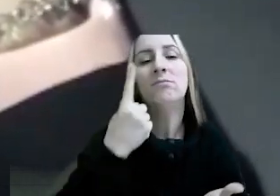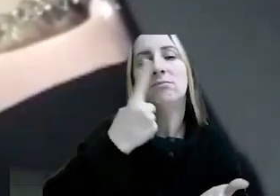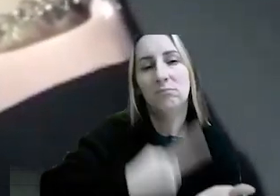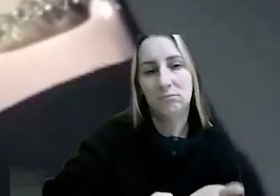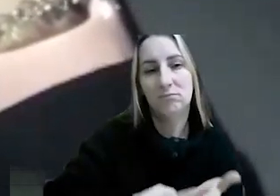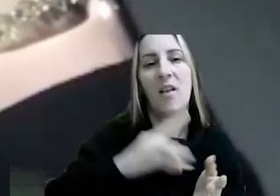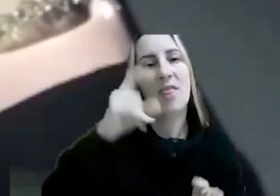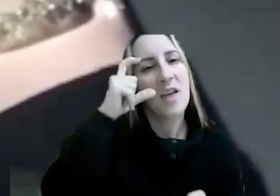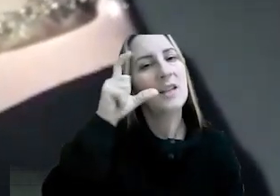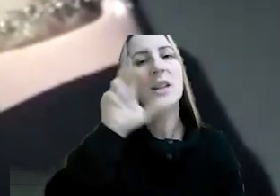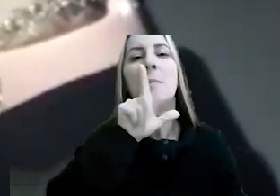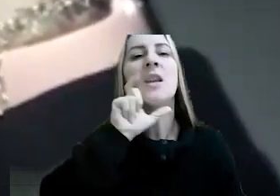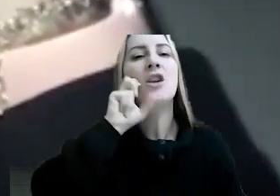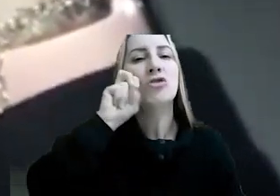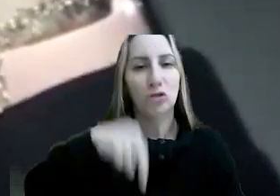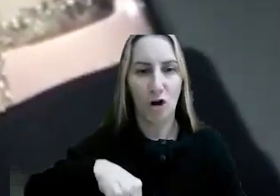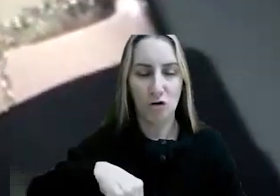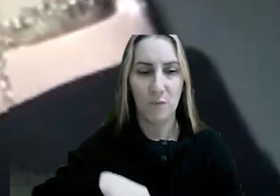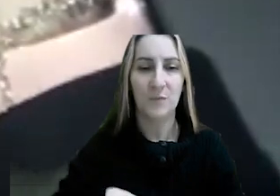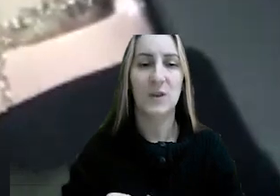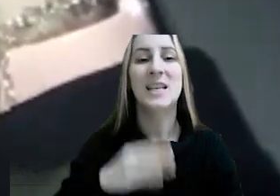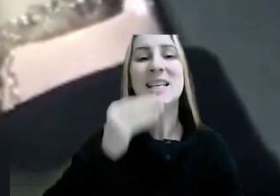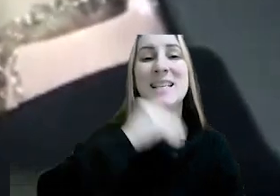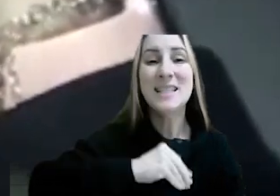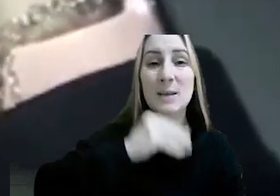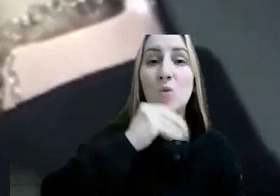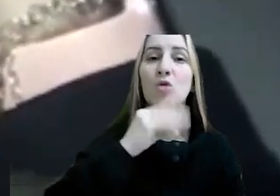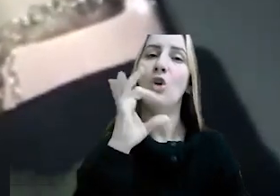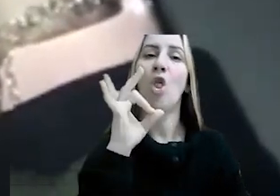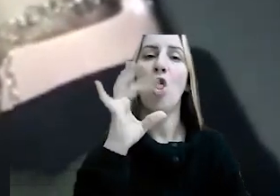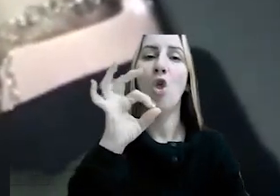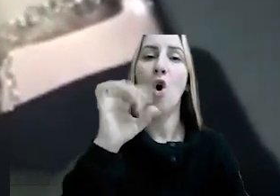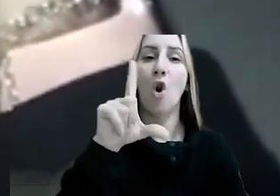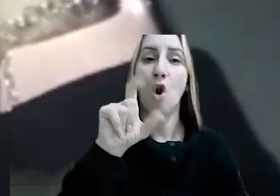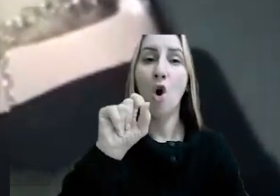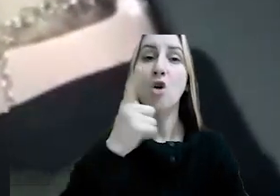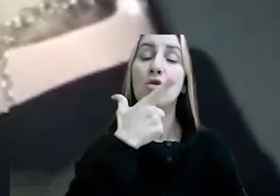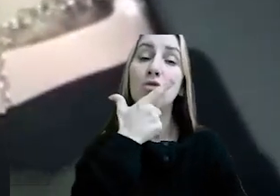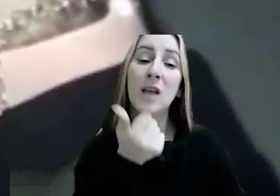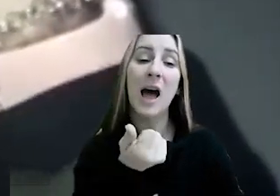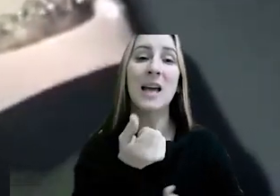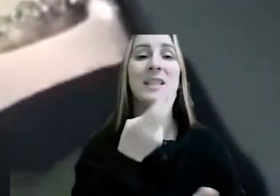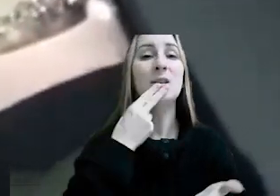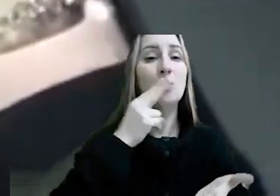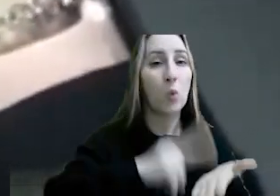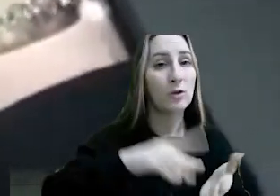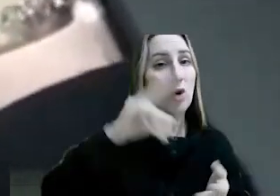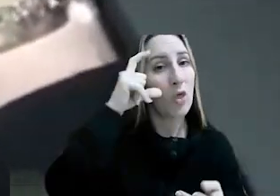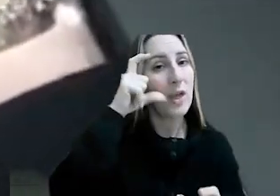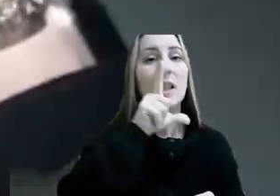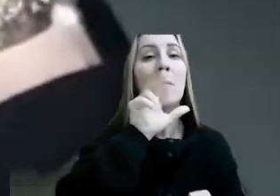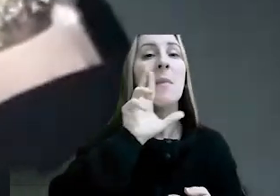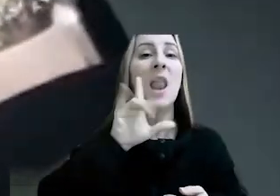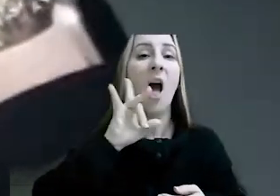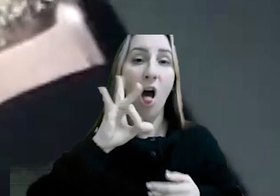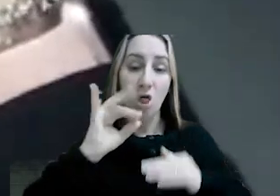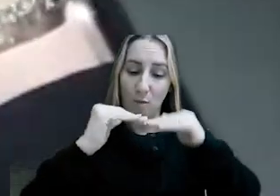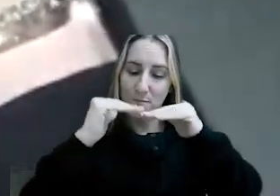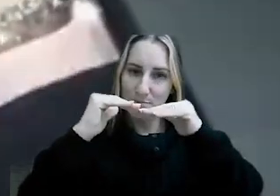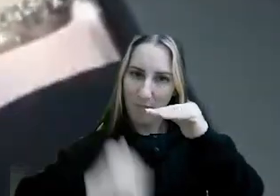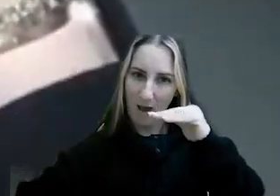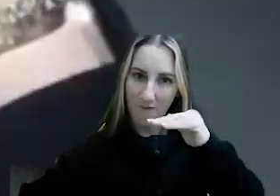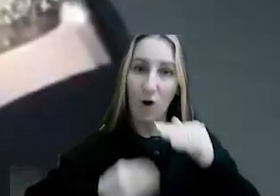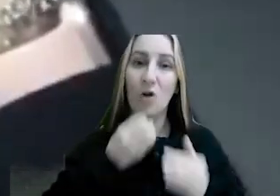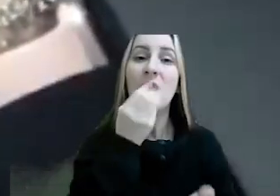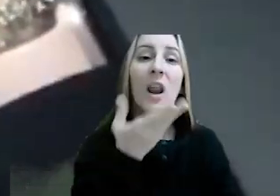determinación de oficio. Simulación dolosa es impuesto determinado hacia abajo de la declaración jurada,